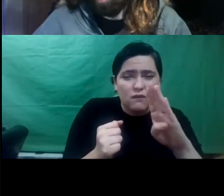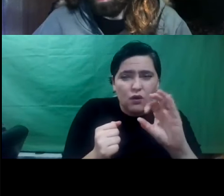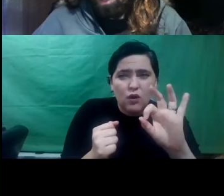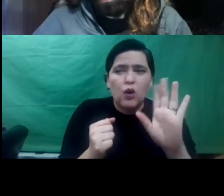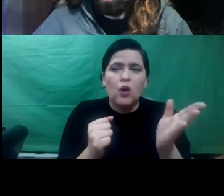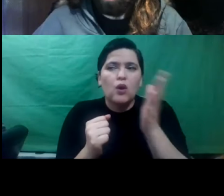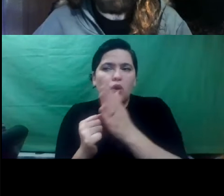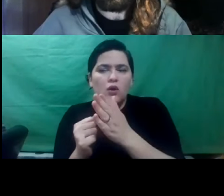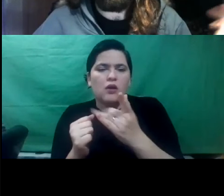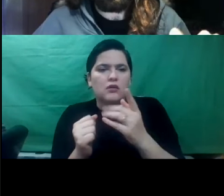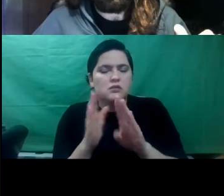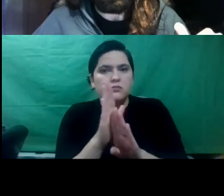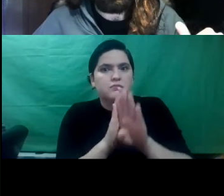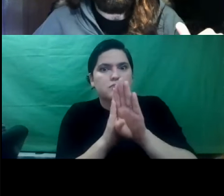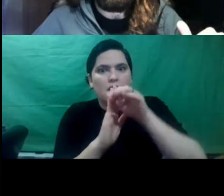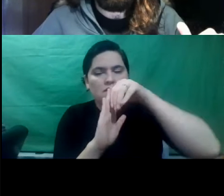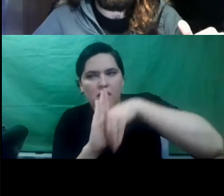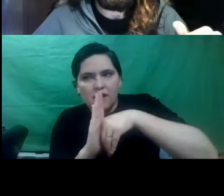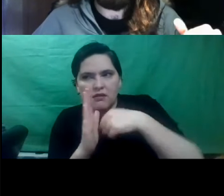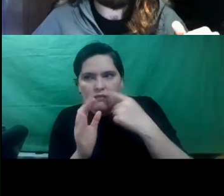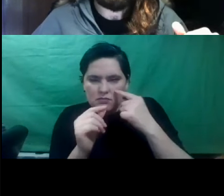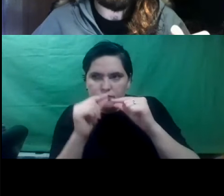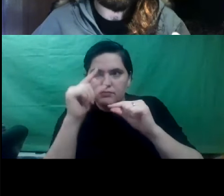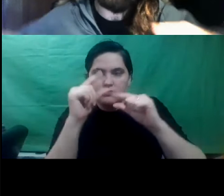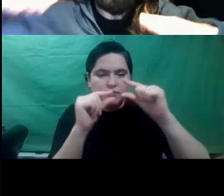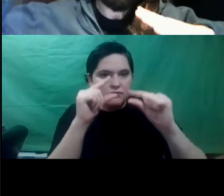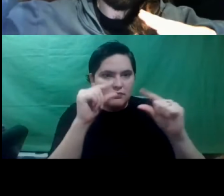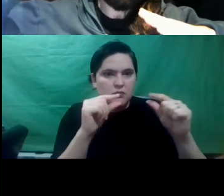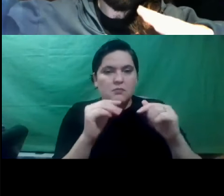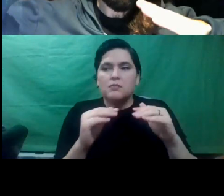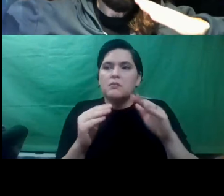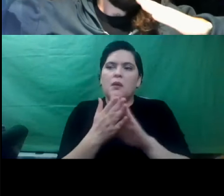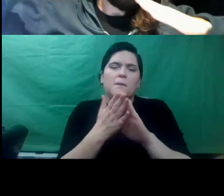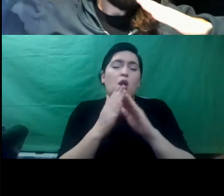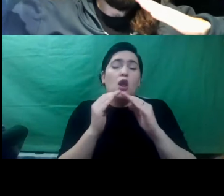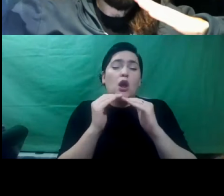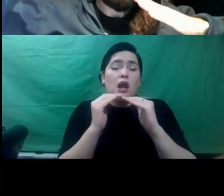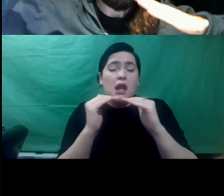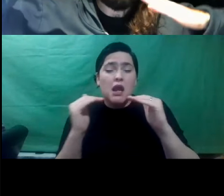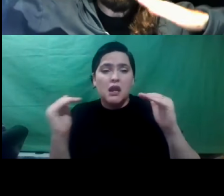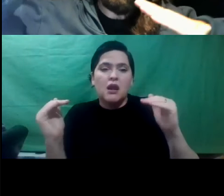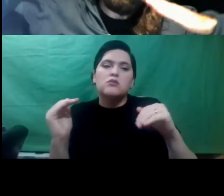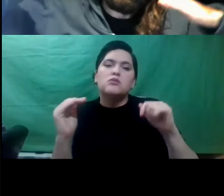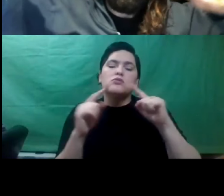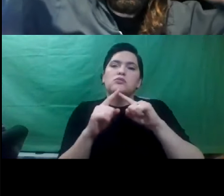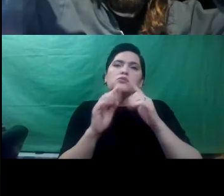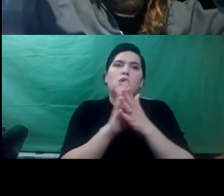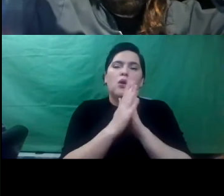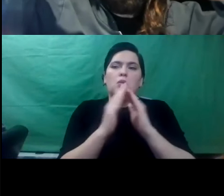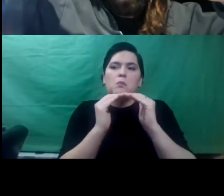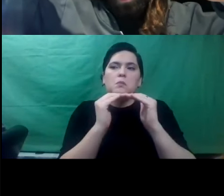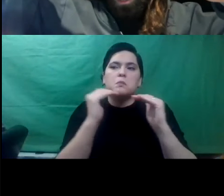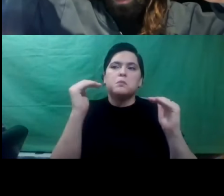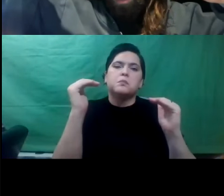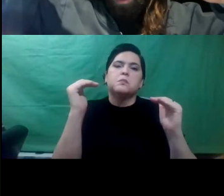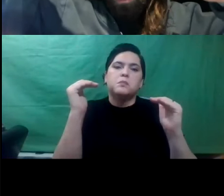que le sube la entropía, y si está abajo, le baja. Entonces, si el efecto fuera lineal, todos los puntos se mantendrían en una misma línea y se subirían